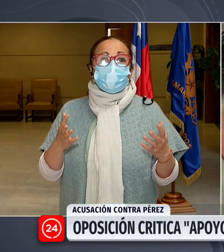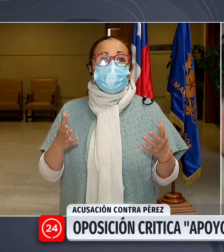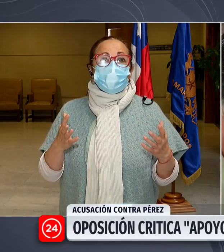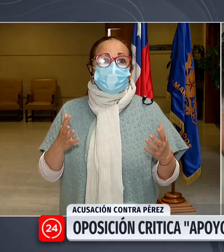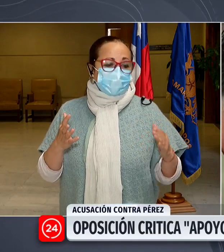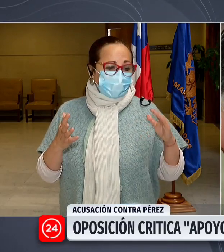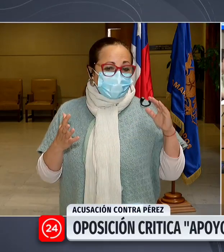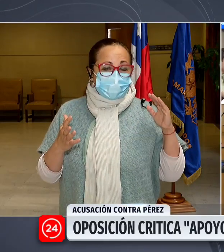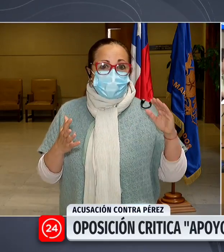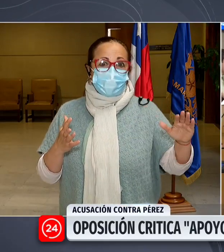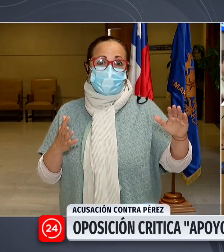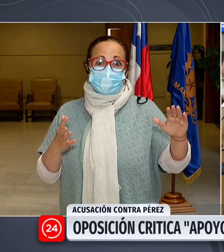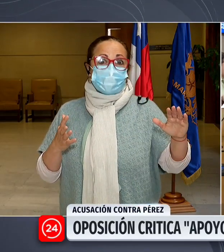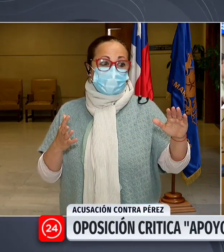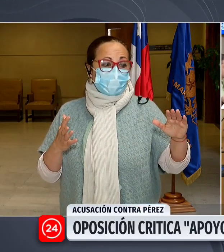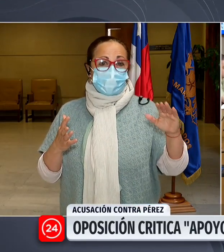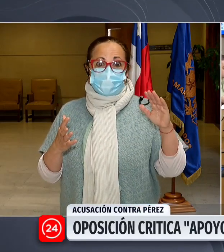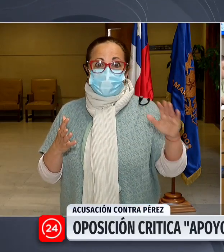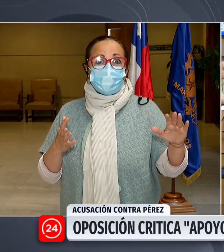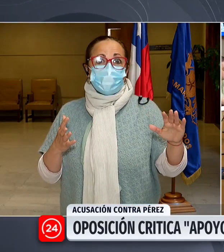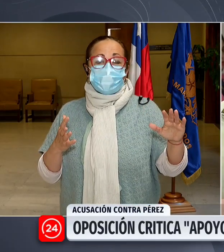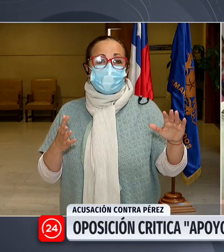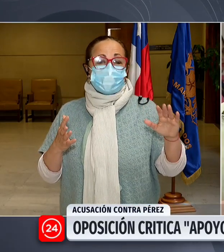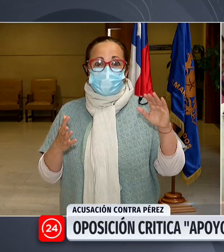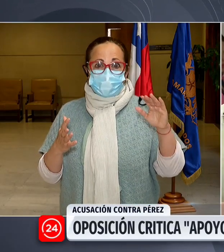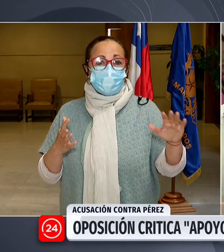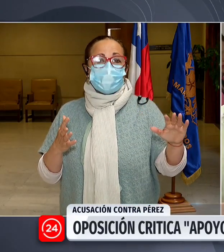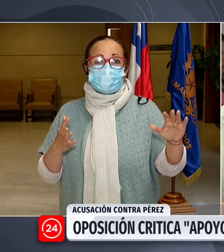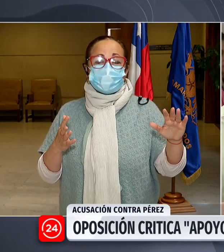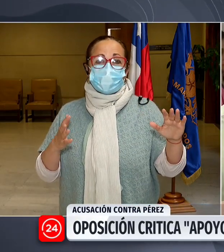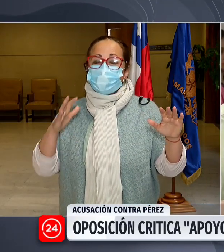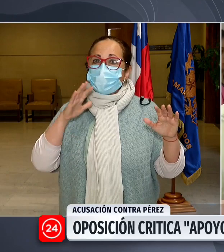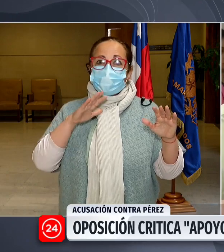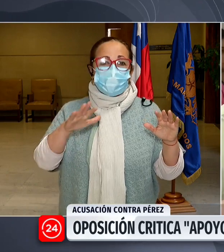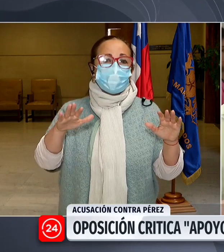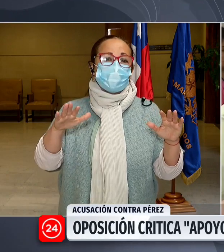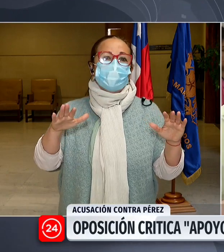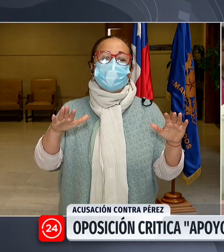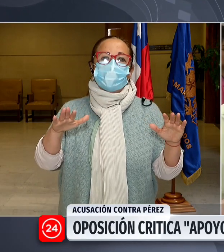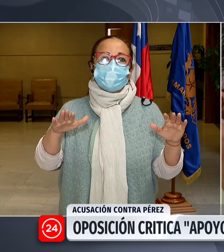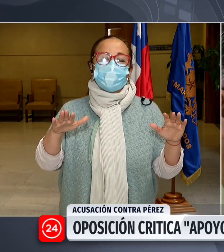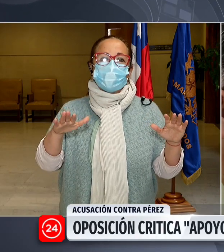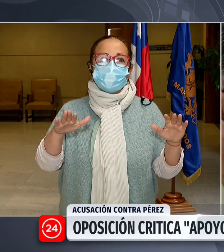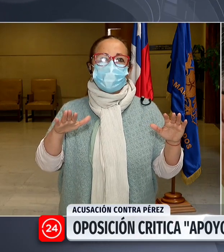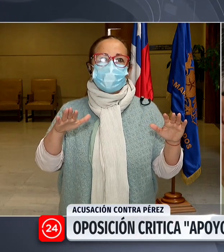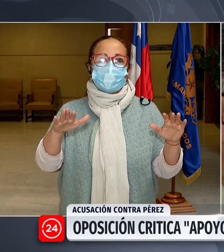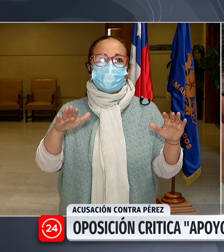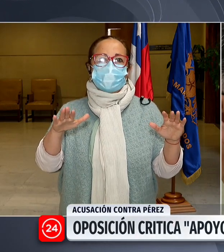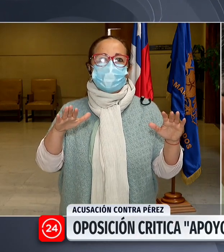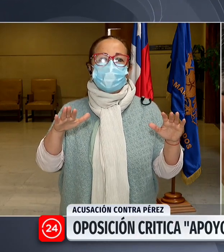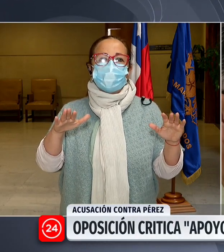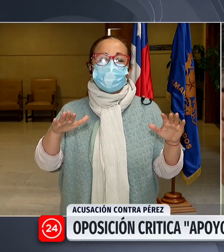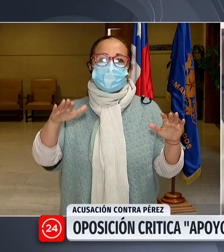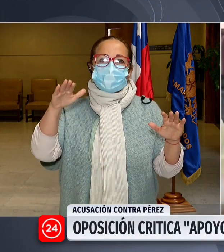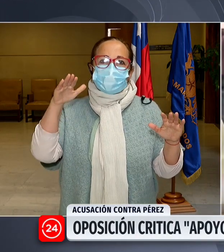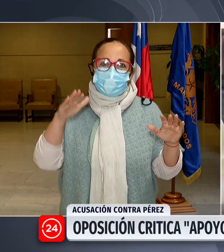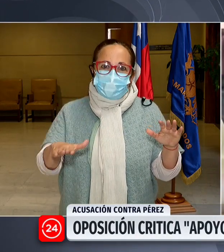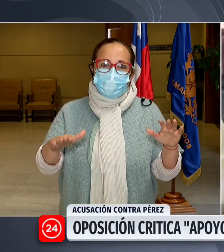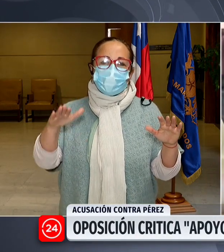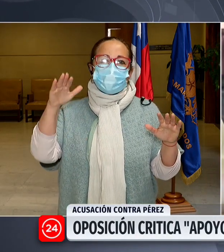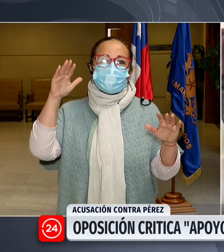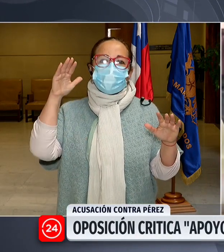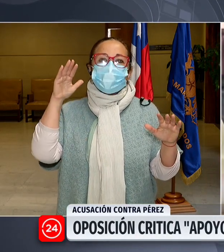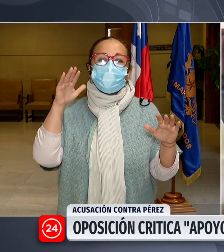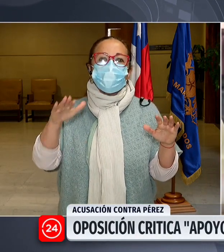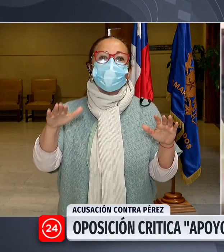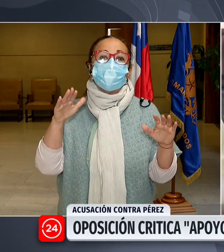mascado chicle, ¿no? Haber visto lo de la pandemia, haber hecho lo de la pandemia, todo lo que era necesario, pero al mismo tiempo haber reestructurado Carabineros desde